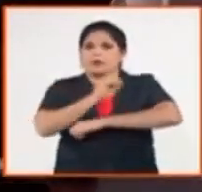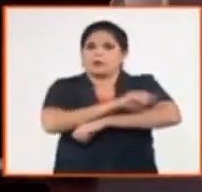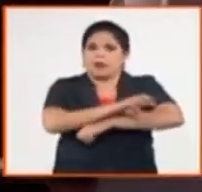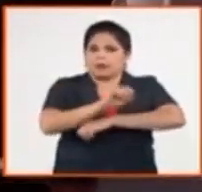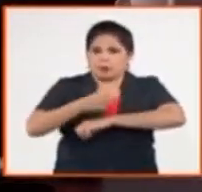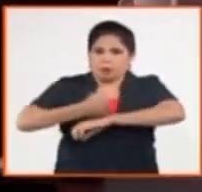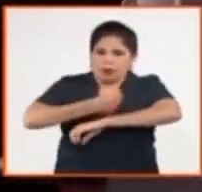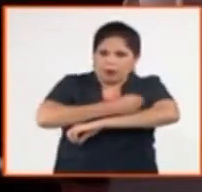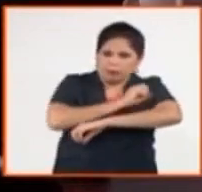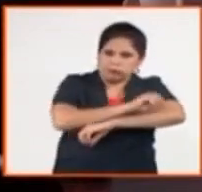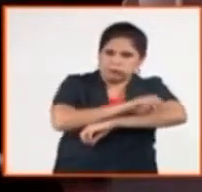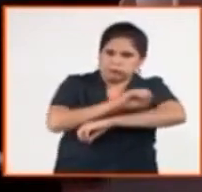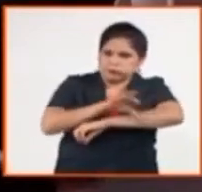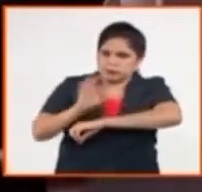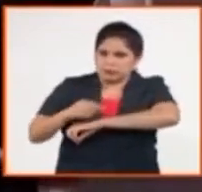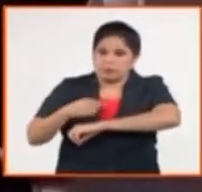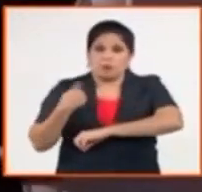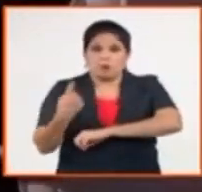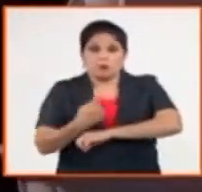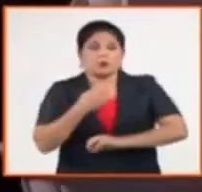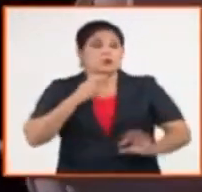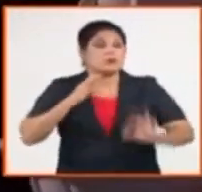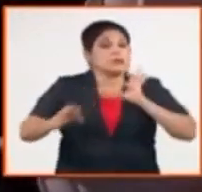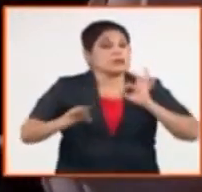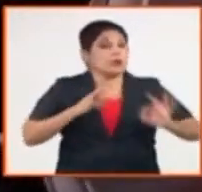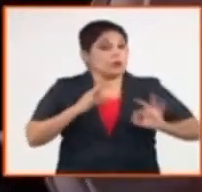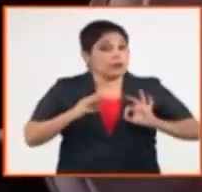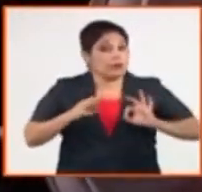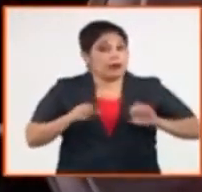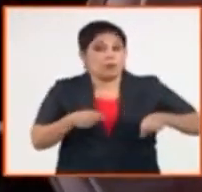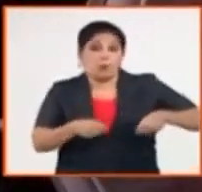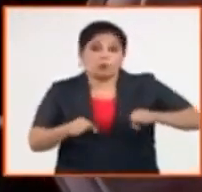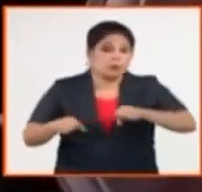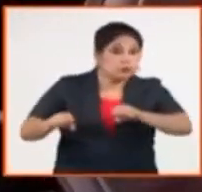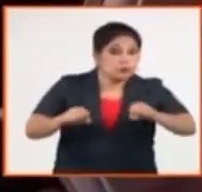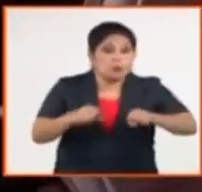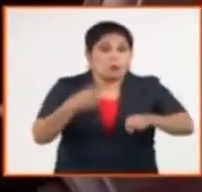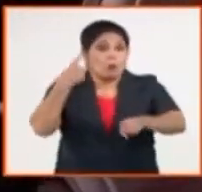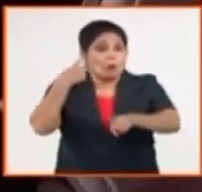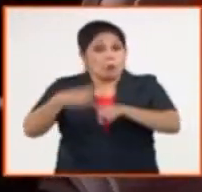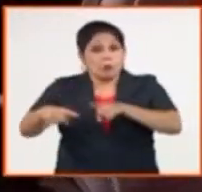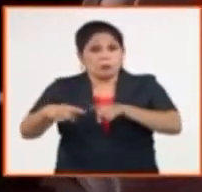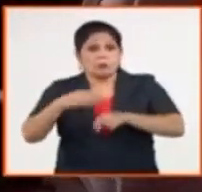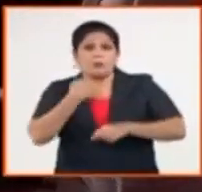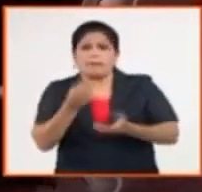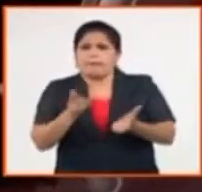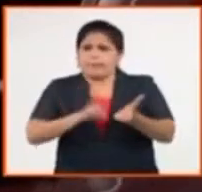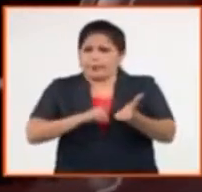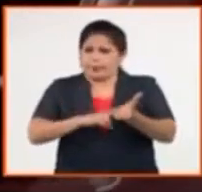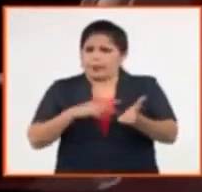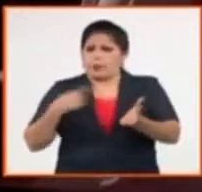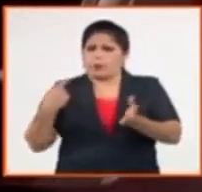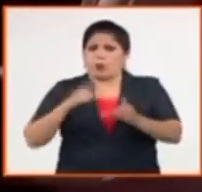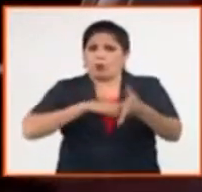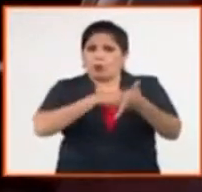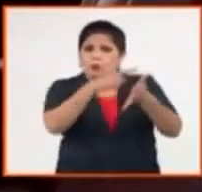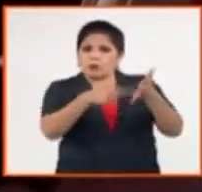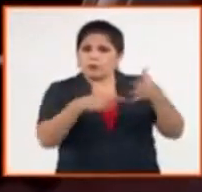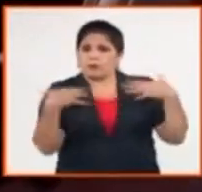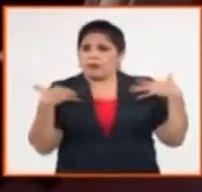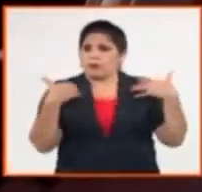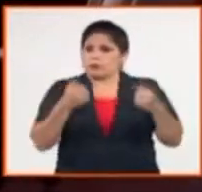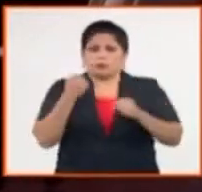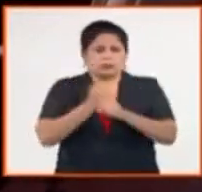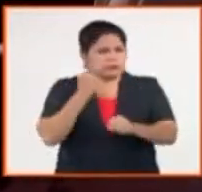Desde nuestros agentes de seguridad y protección hasta todos los miembros del Consejo de Dirección que día tras